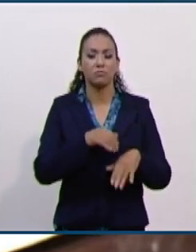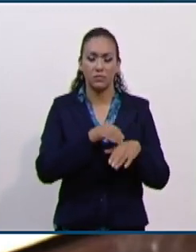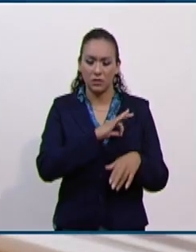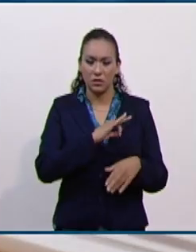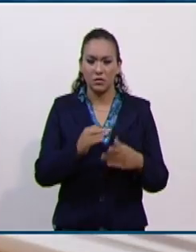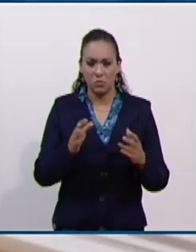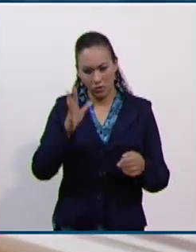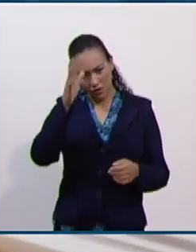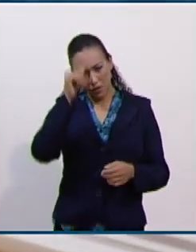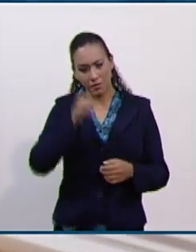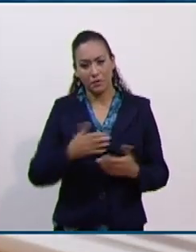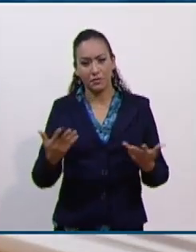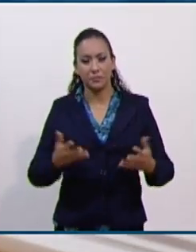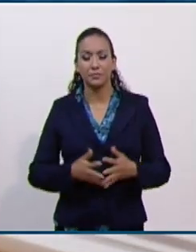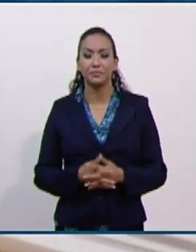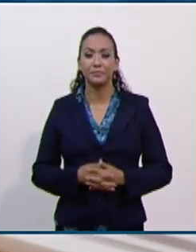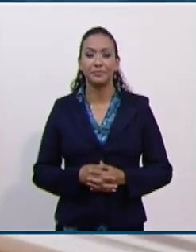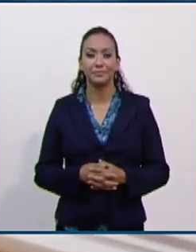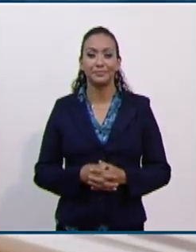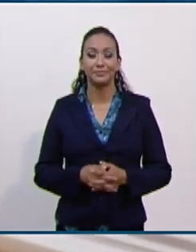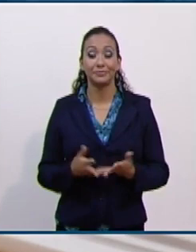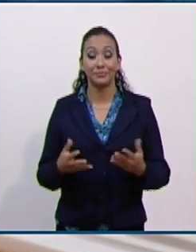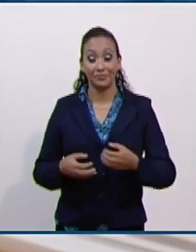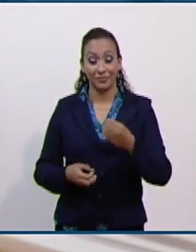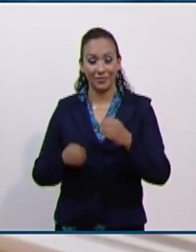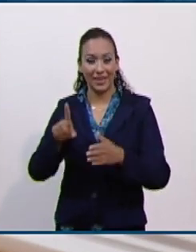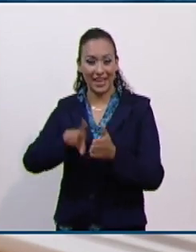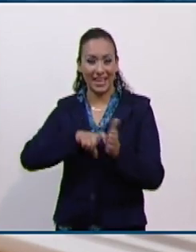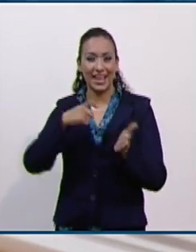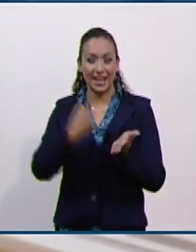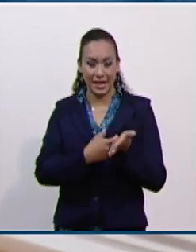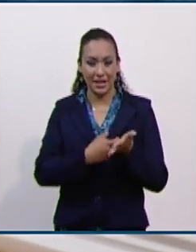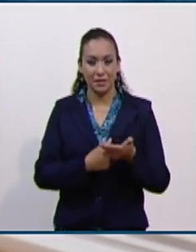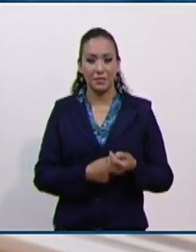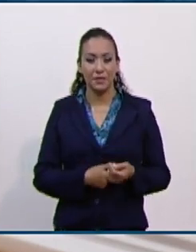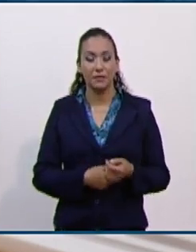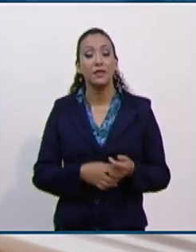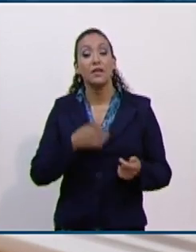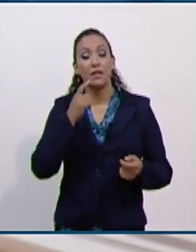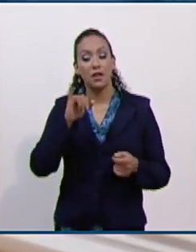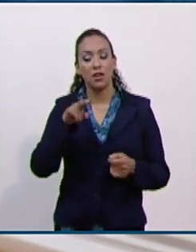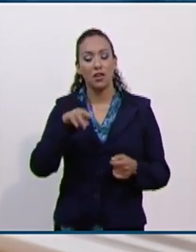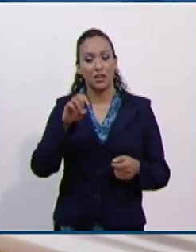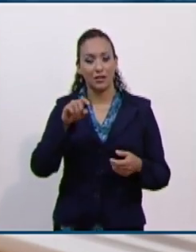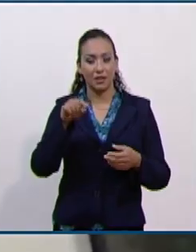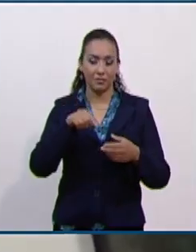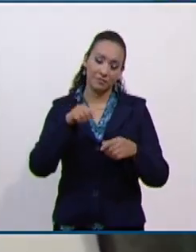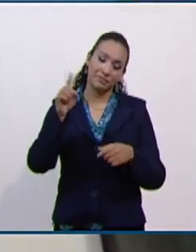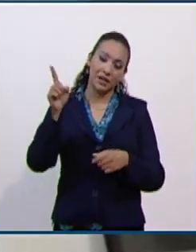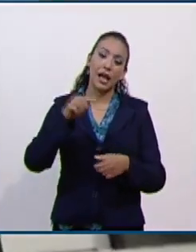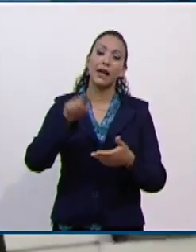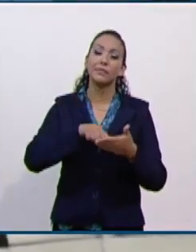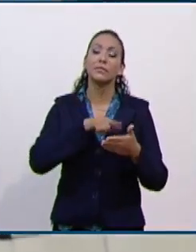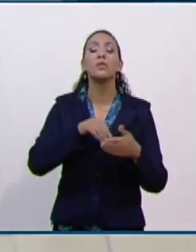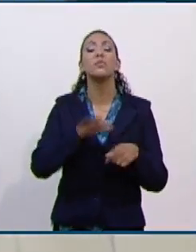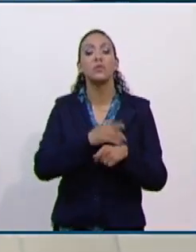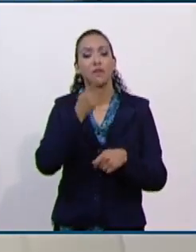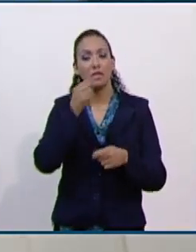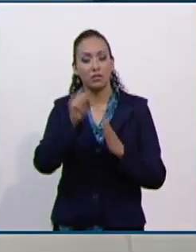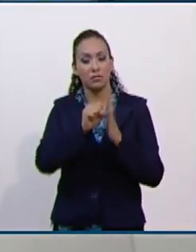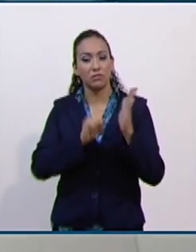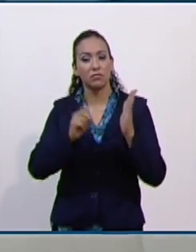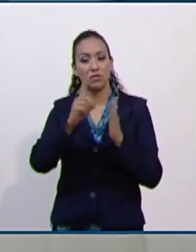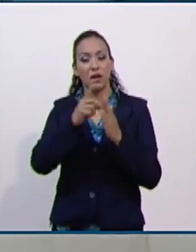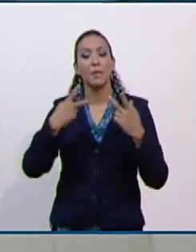consideraciones. En tanto, la Sala Regional Jalapa revocó la determinación del INE que calificó como improcedente la solicitud de